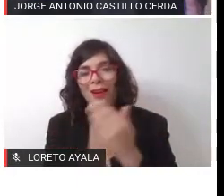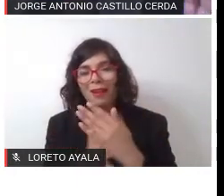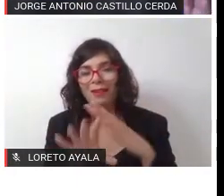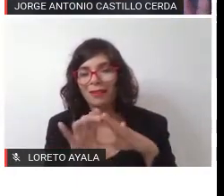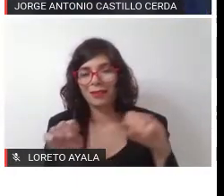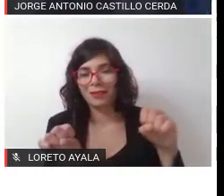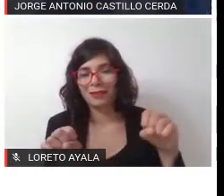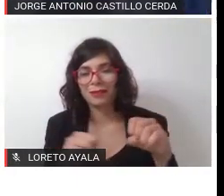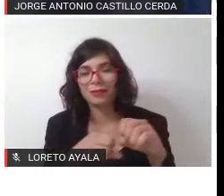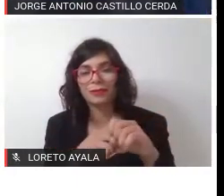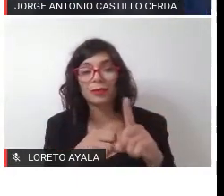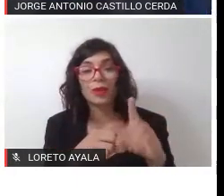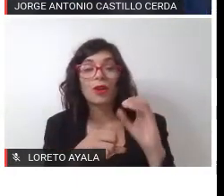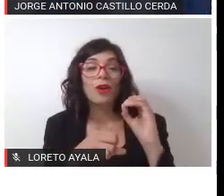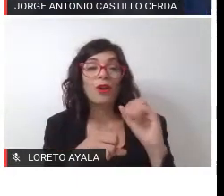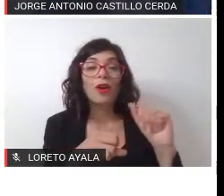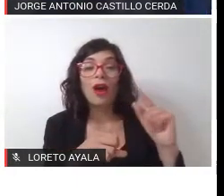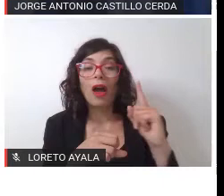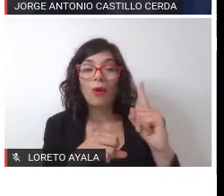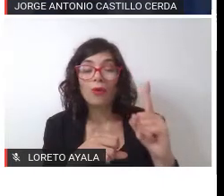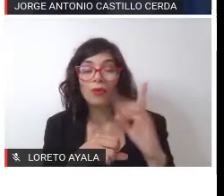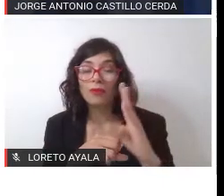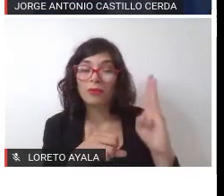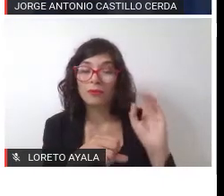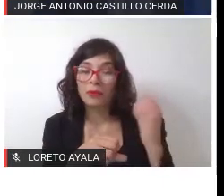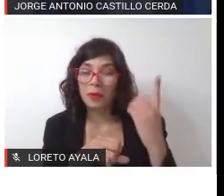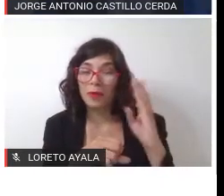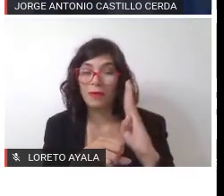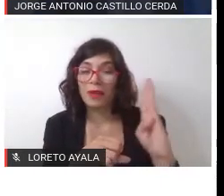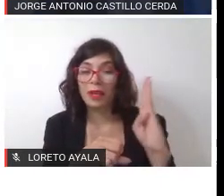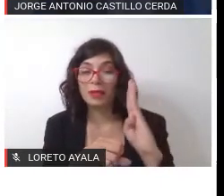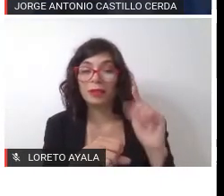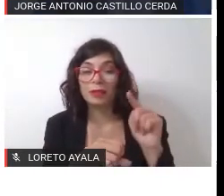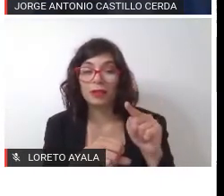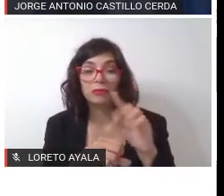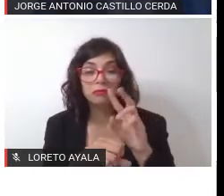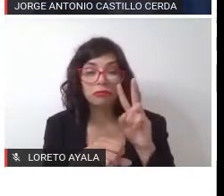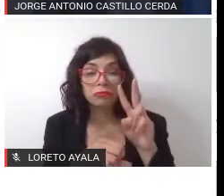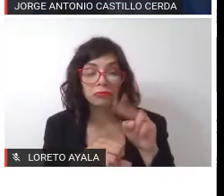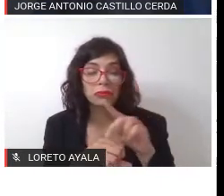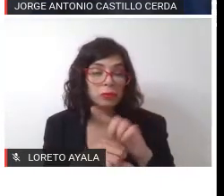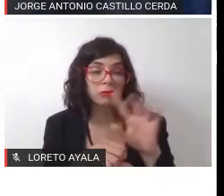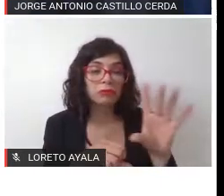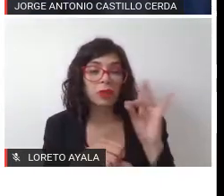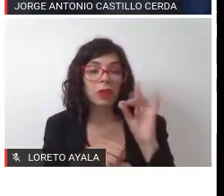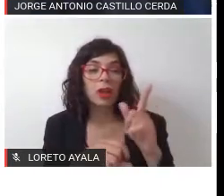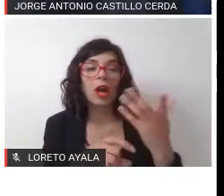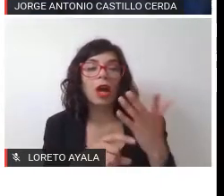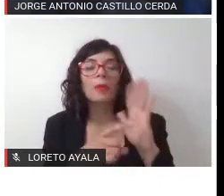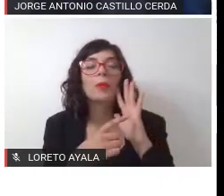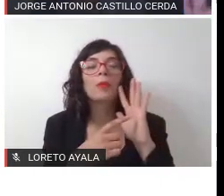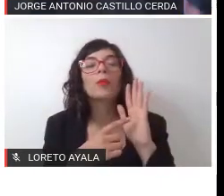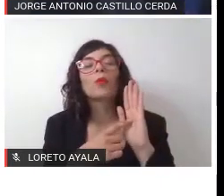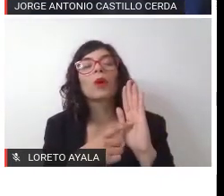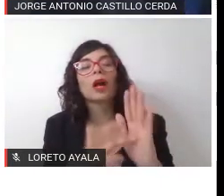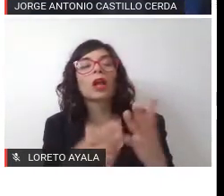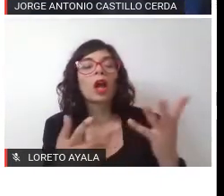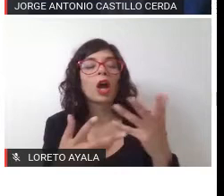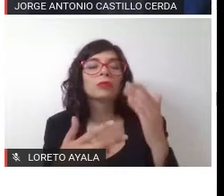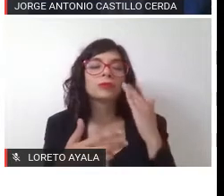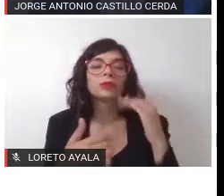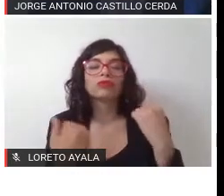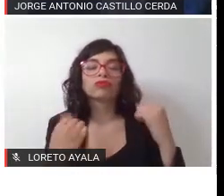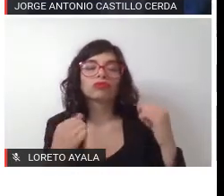porque el OA1 de primero básico que eligió, ya que es demostrar habilidades motrices de locomoción, etcétera,